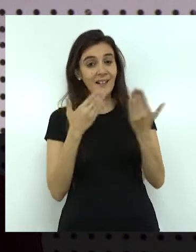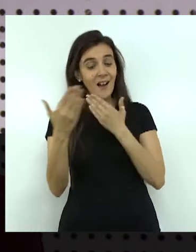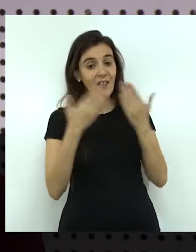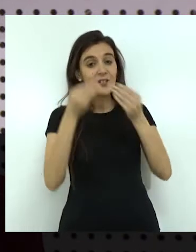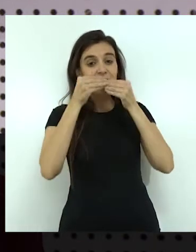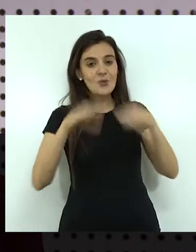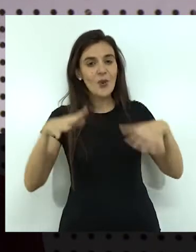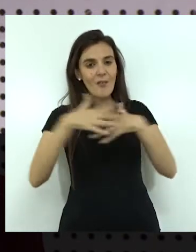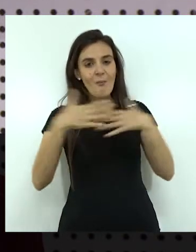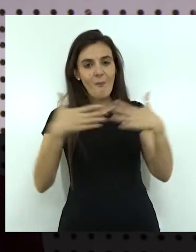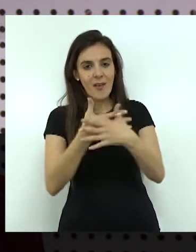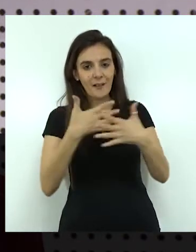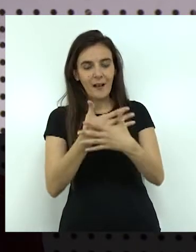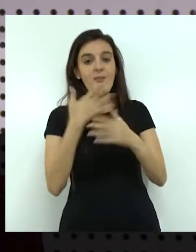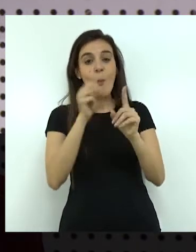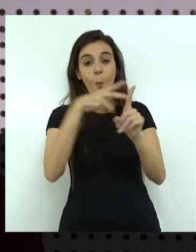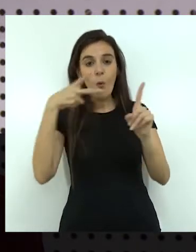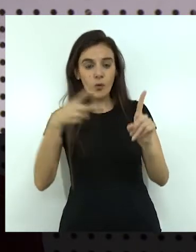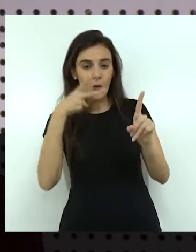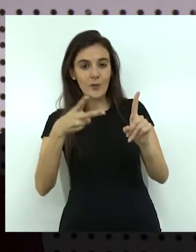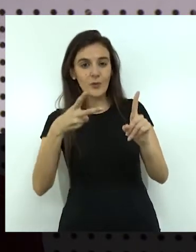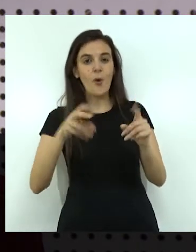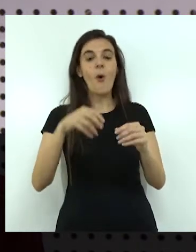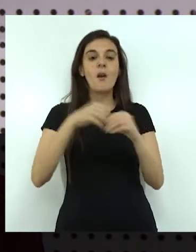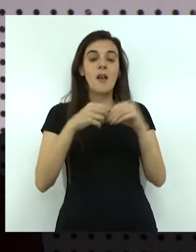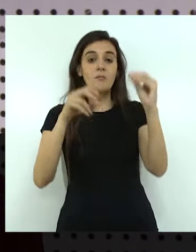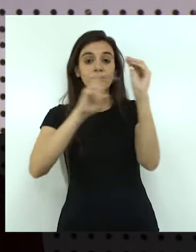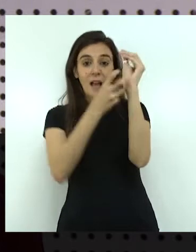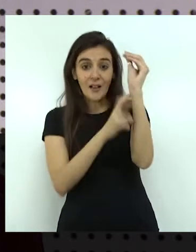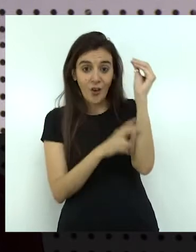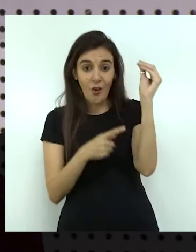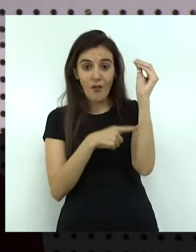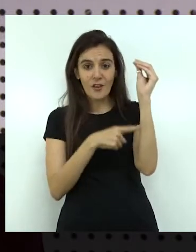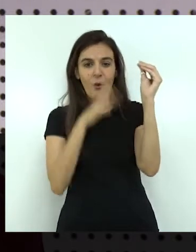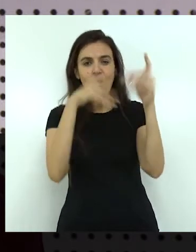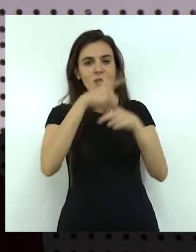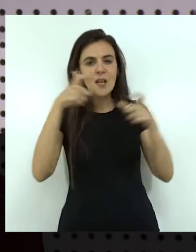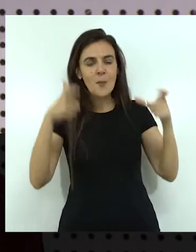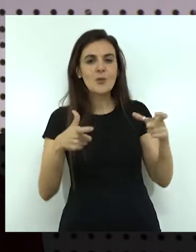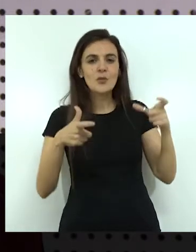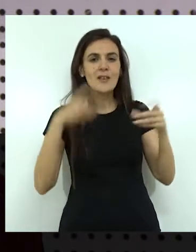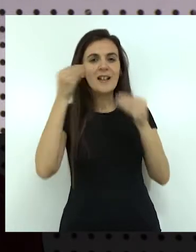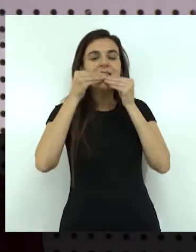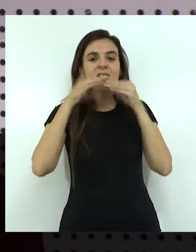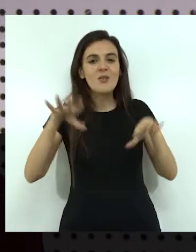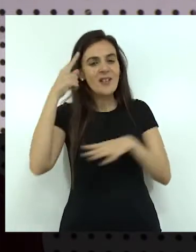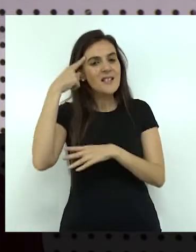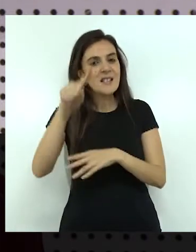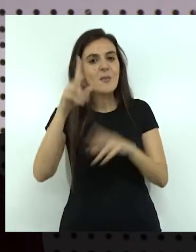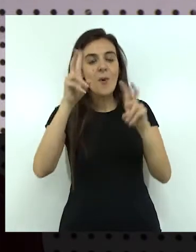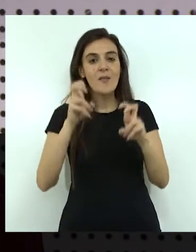historias desde el punto de vista más arqueológico es verdad que muchas personas pues saben la historia de